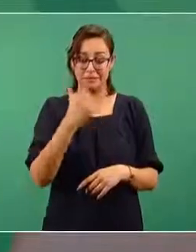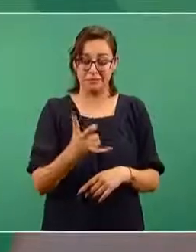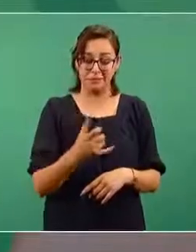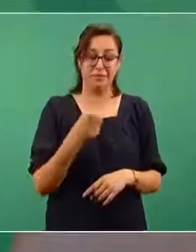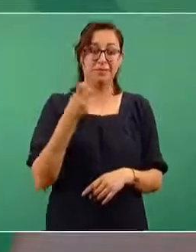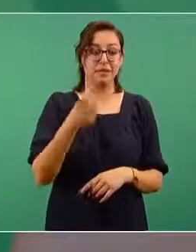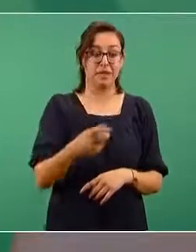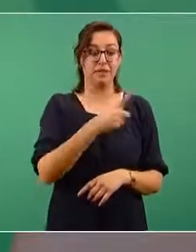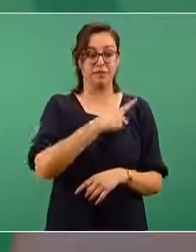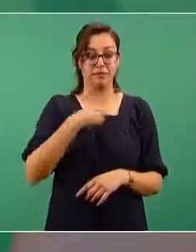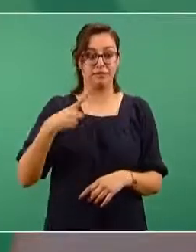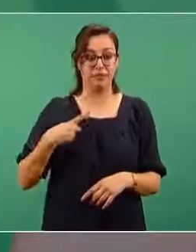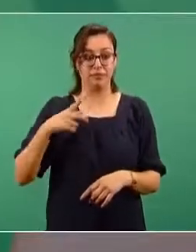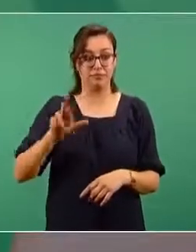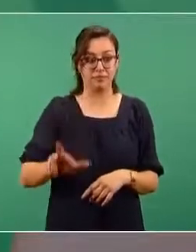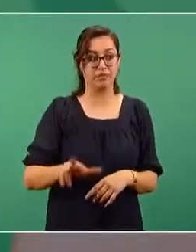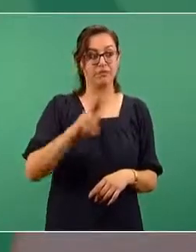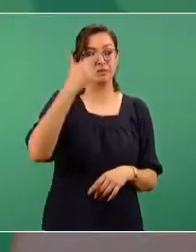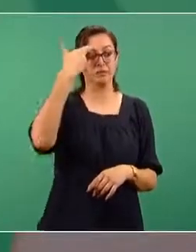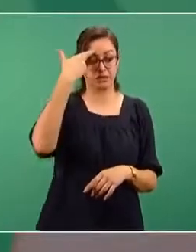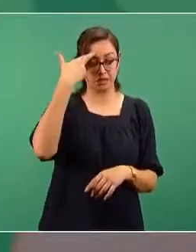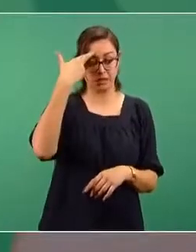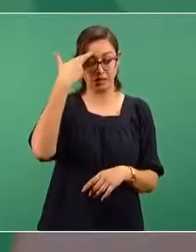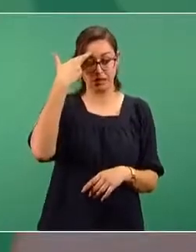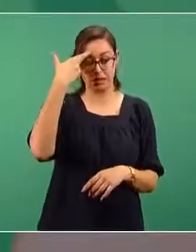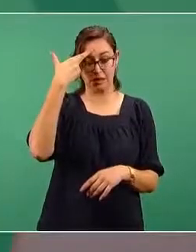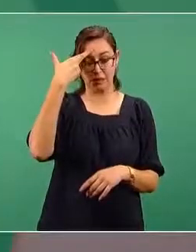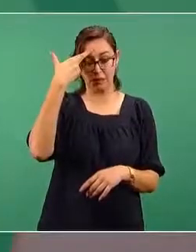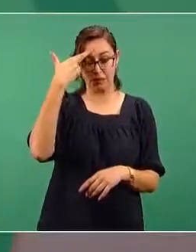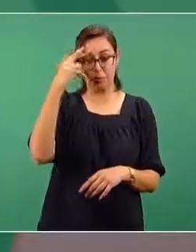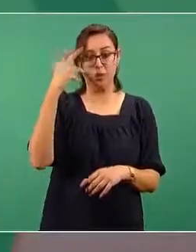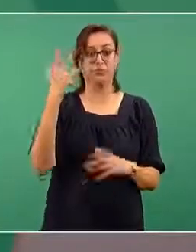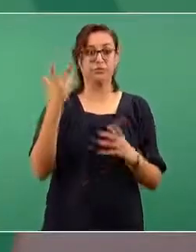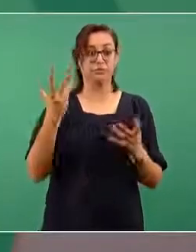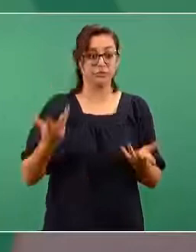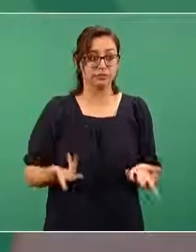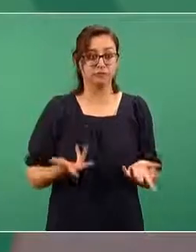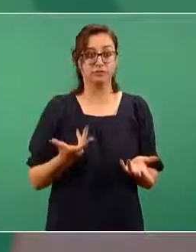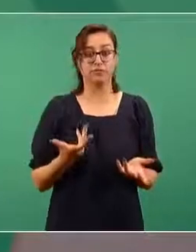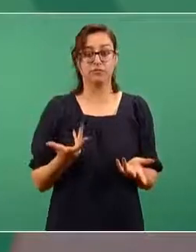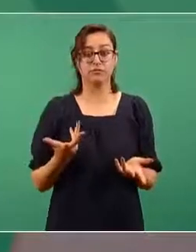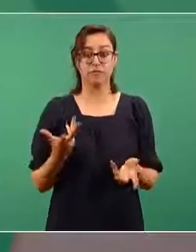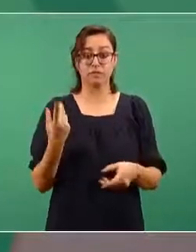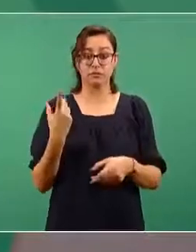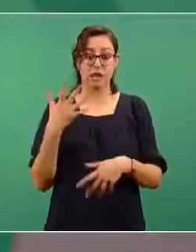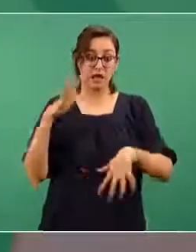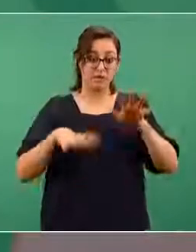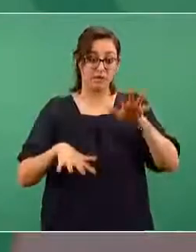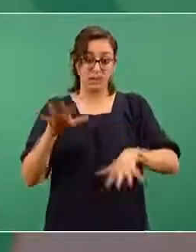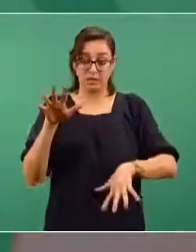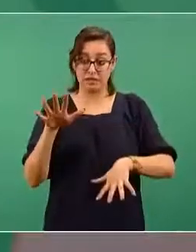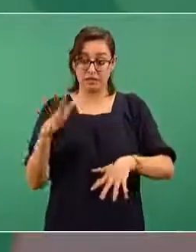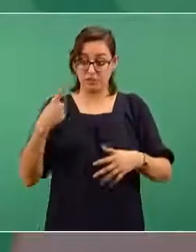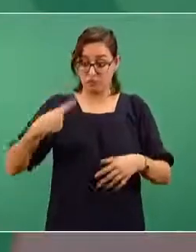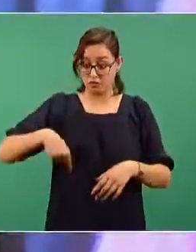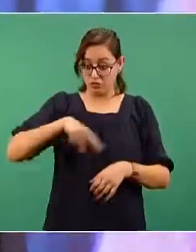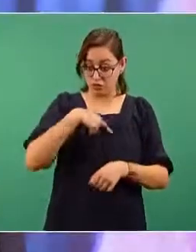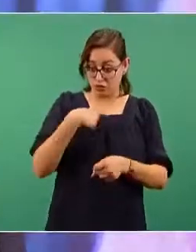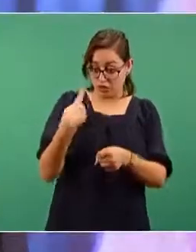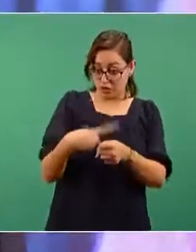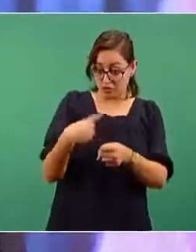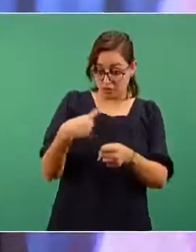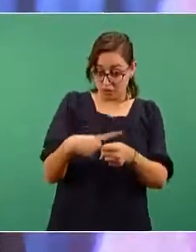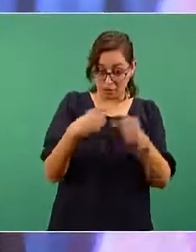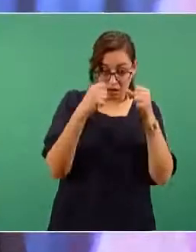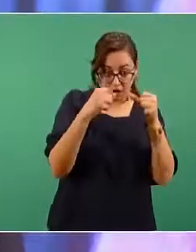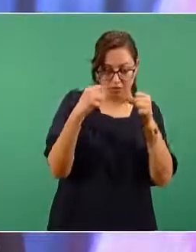hay que recordar también que no vemos enfermedades, ¿no? Vemos personas enfermas